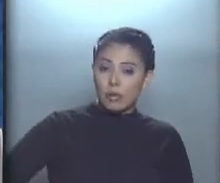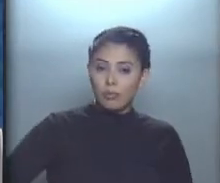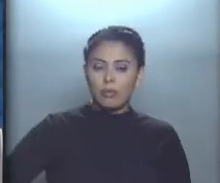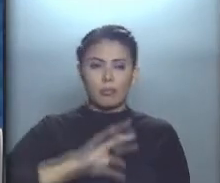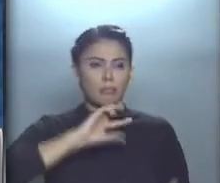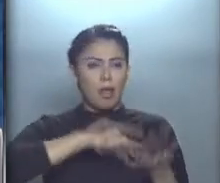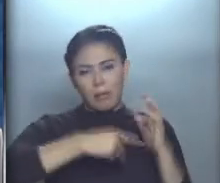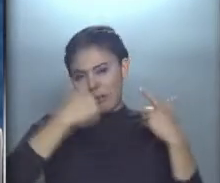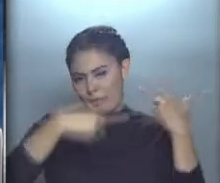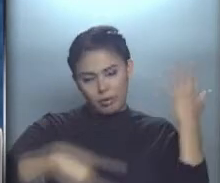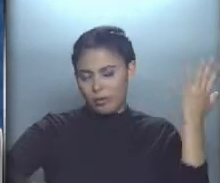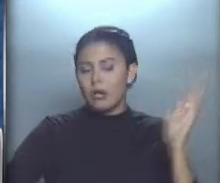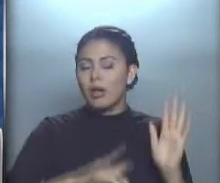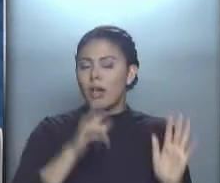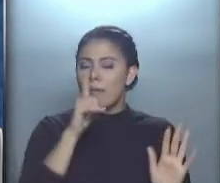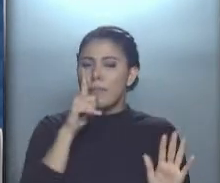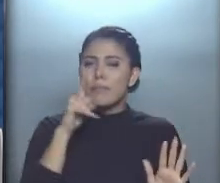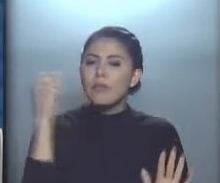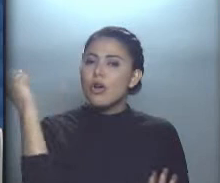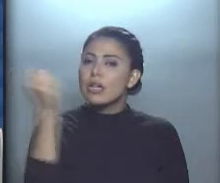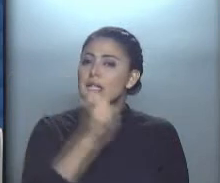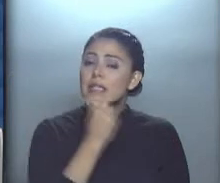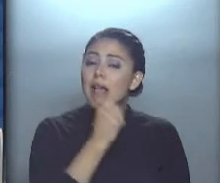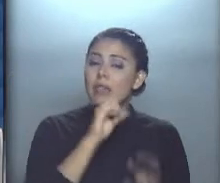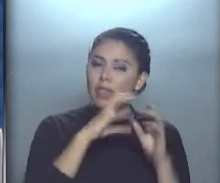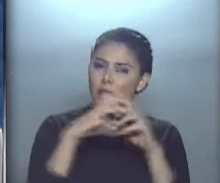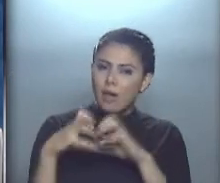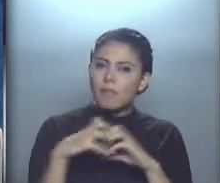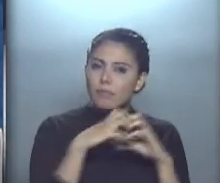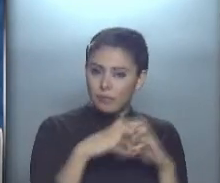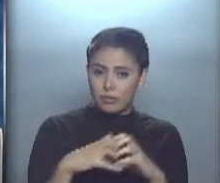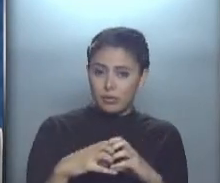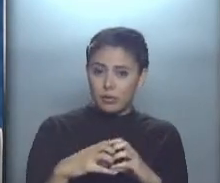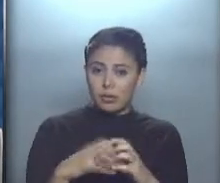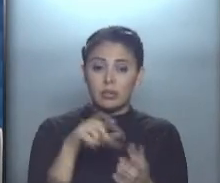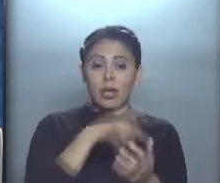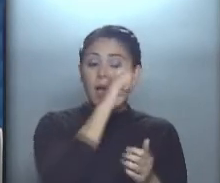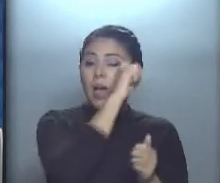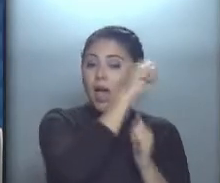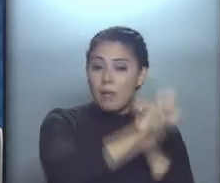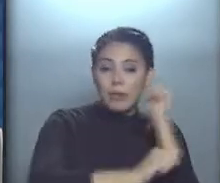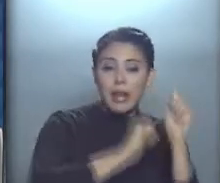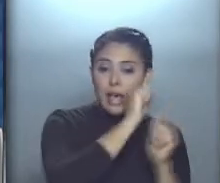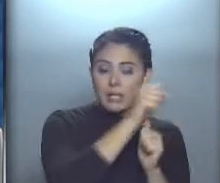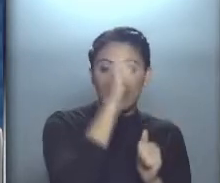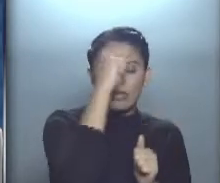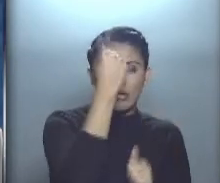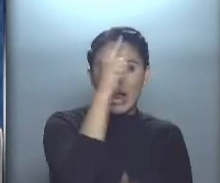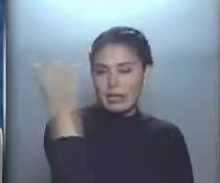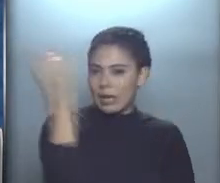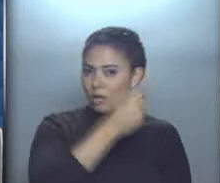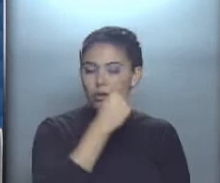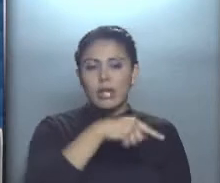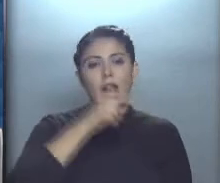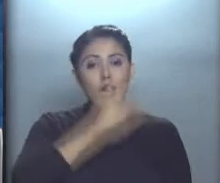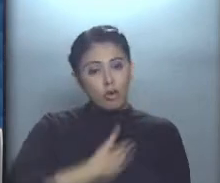hipertrófico, etcétera, etcétera. A mí me parece muy importante este debate entre el empresariado nacional e internacional,